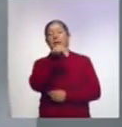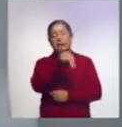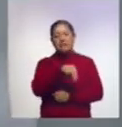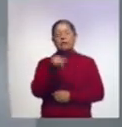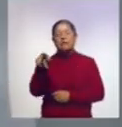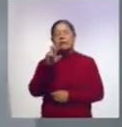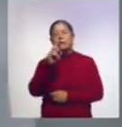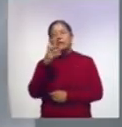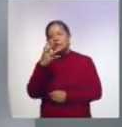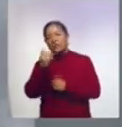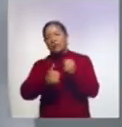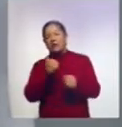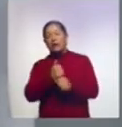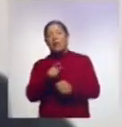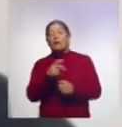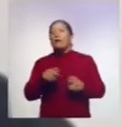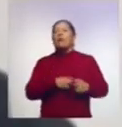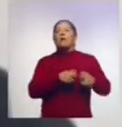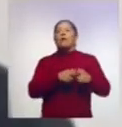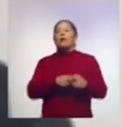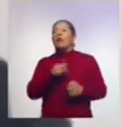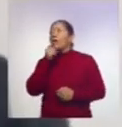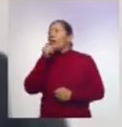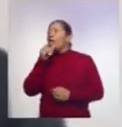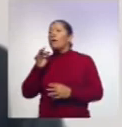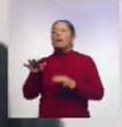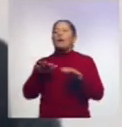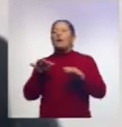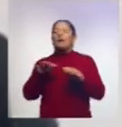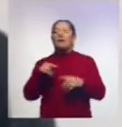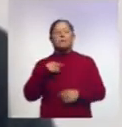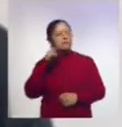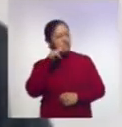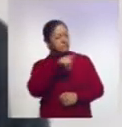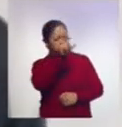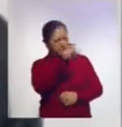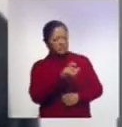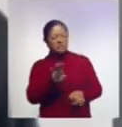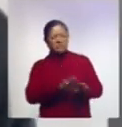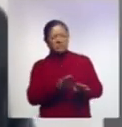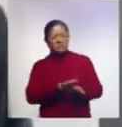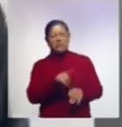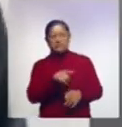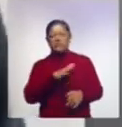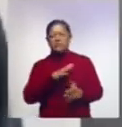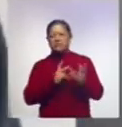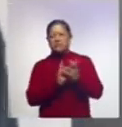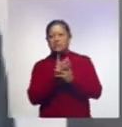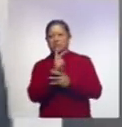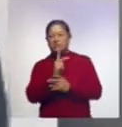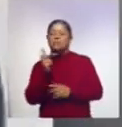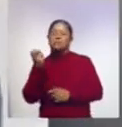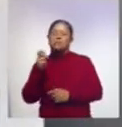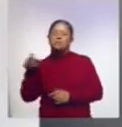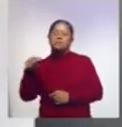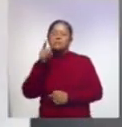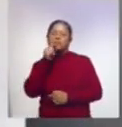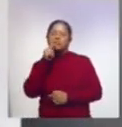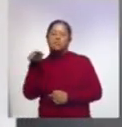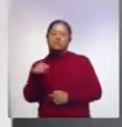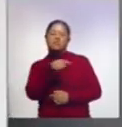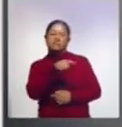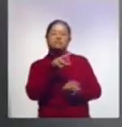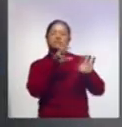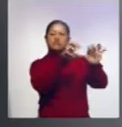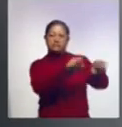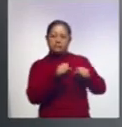este adoptó una actitud evasiva y refirió portar un narcótico con las características propias de la marihuana, por lo que elementos de la SSC procedieron